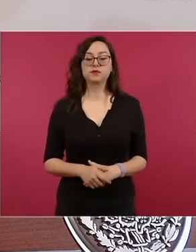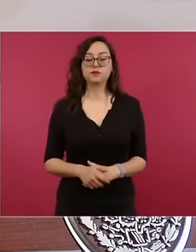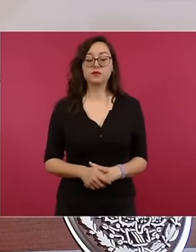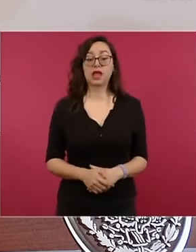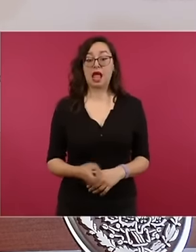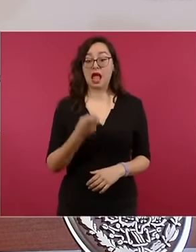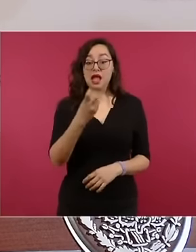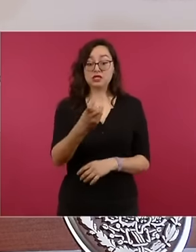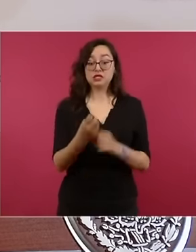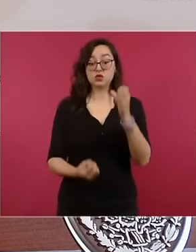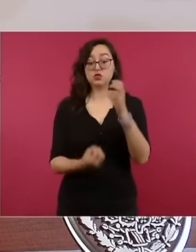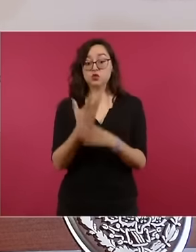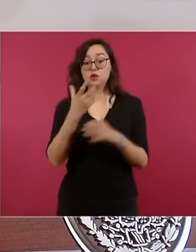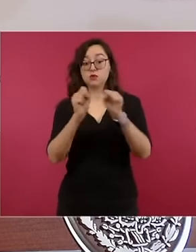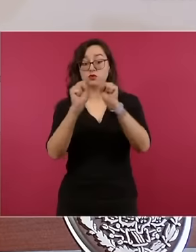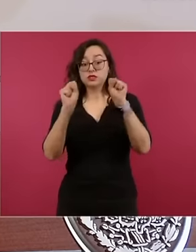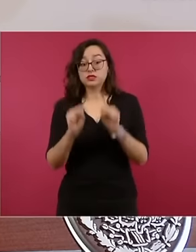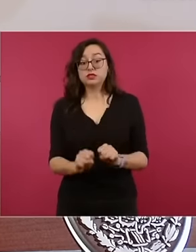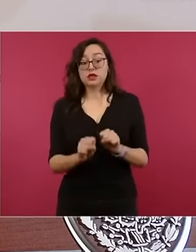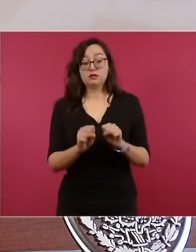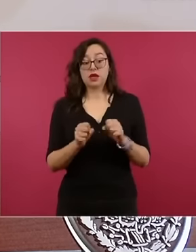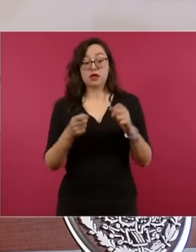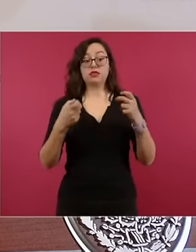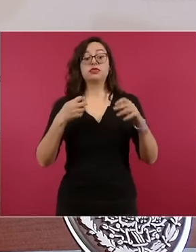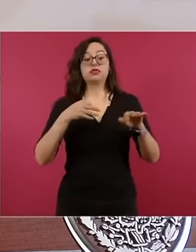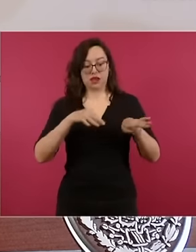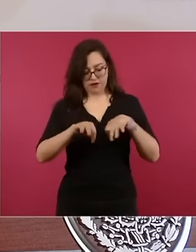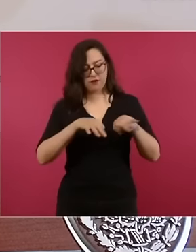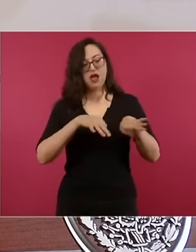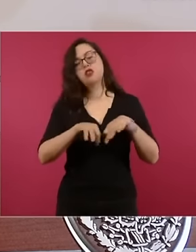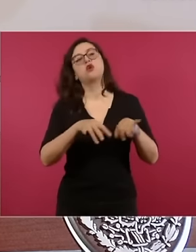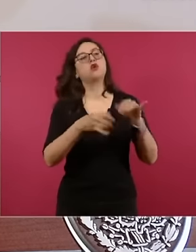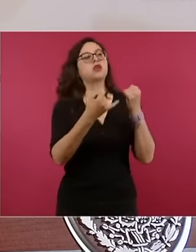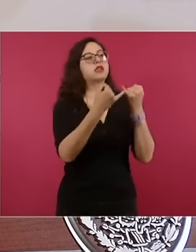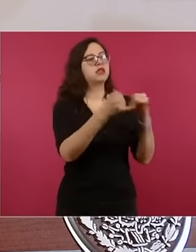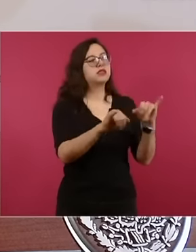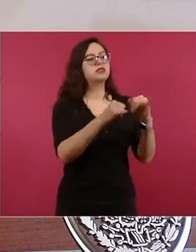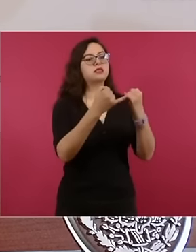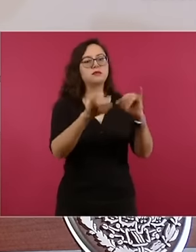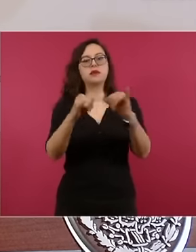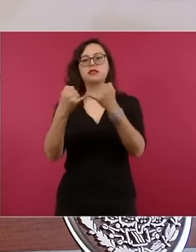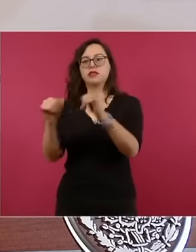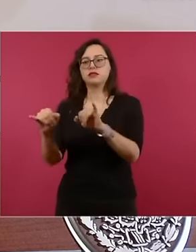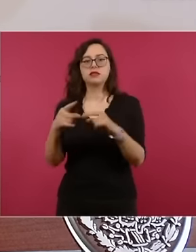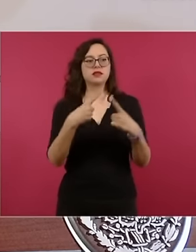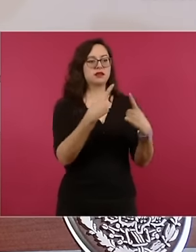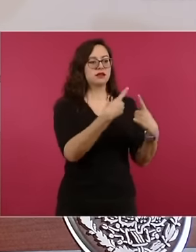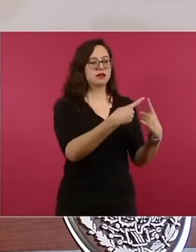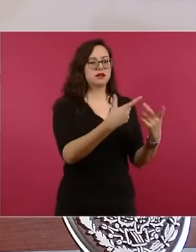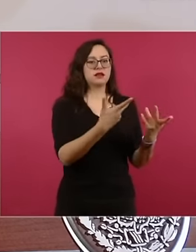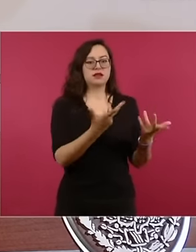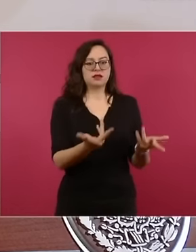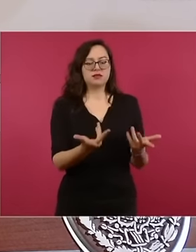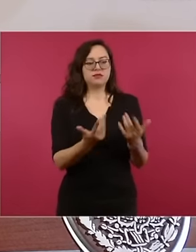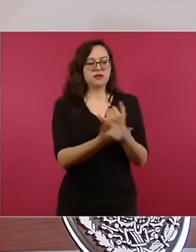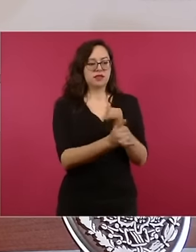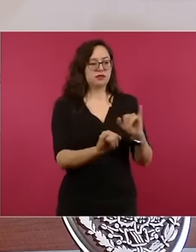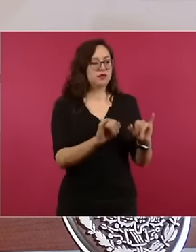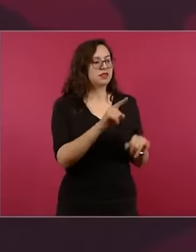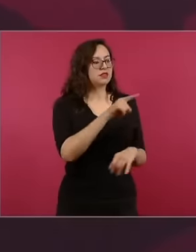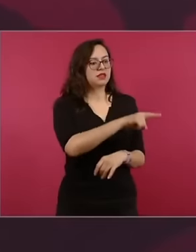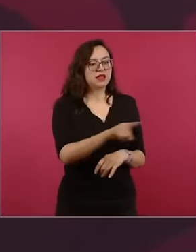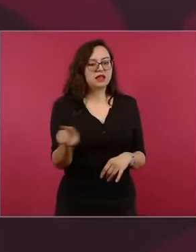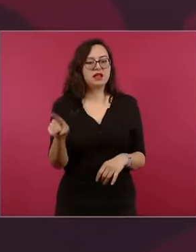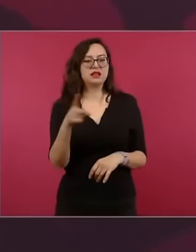que proteja a todos, que la seguridad social